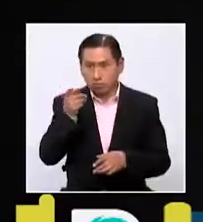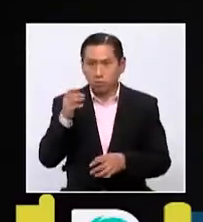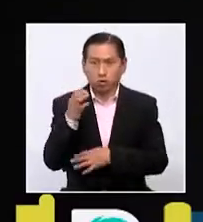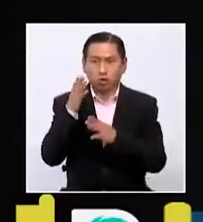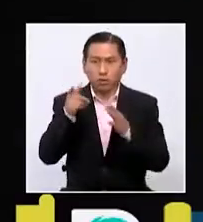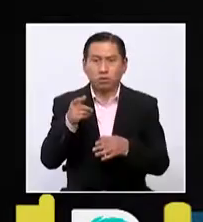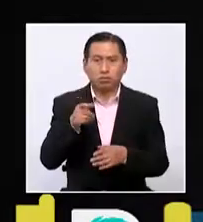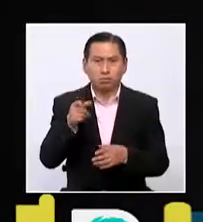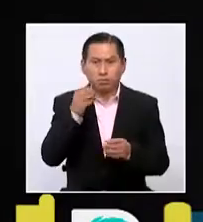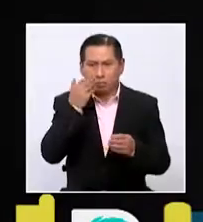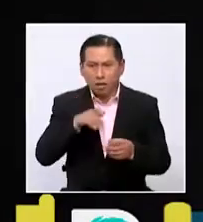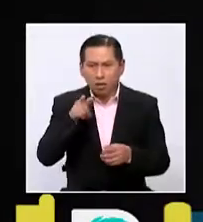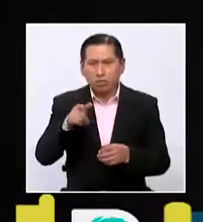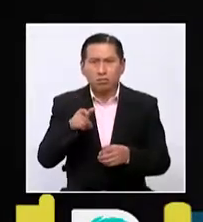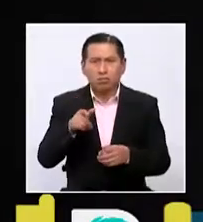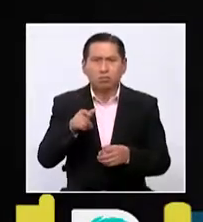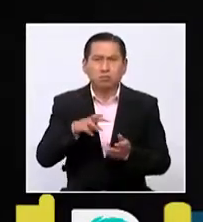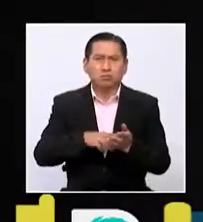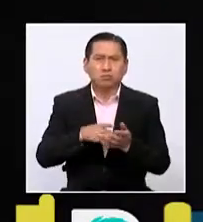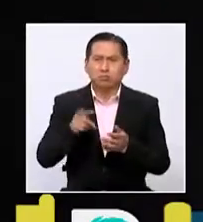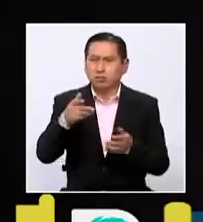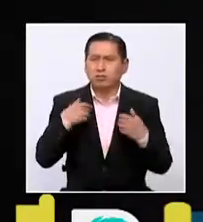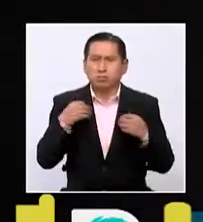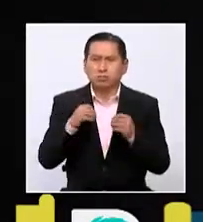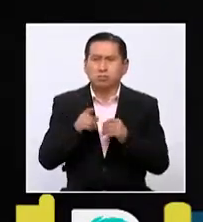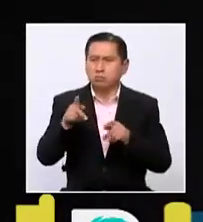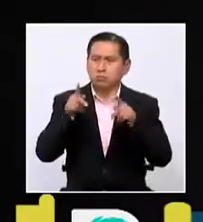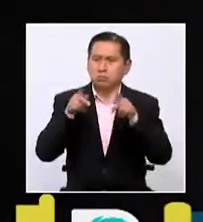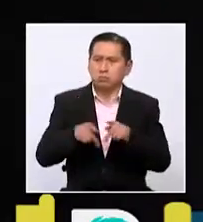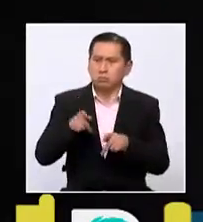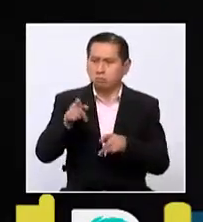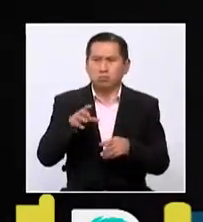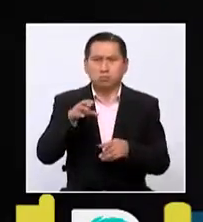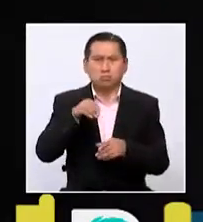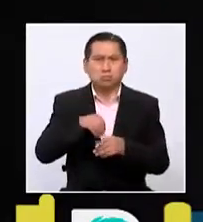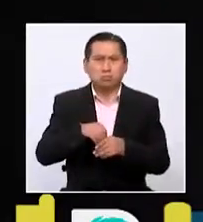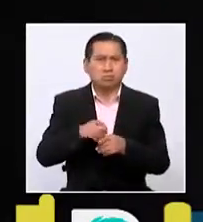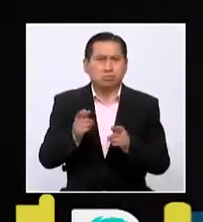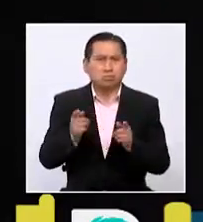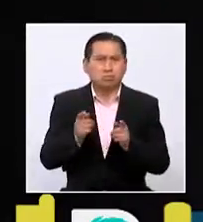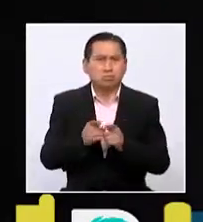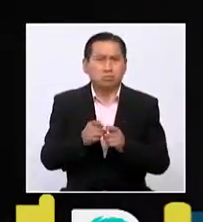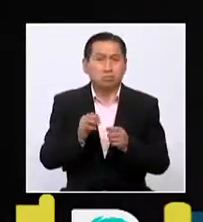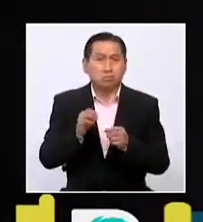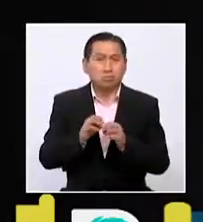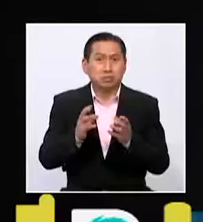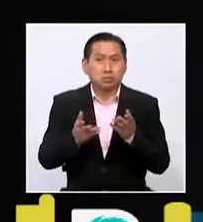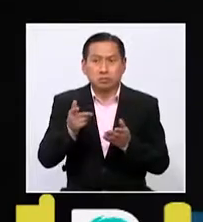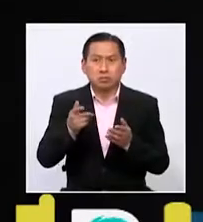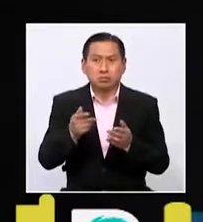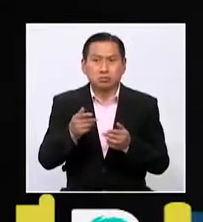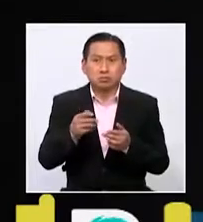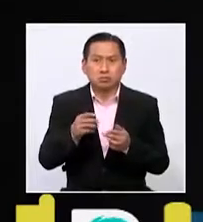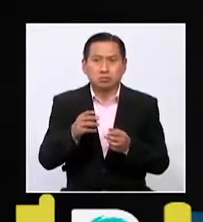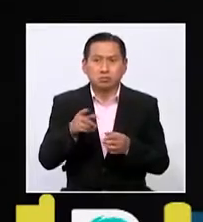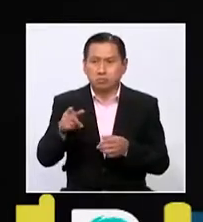colombiano, es el malo, ¿no? O es el que tiene el personaje o el papel más chiquito o más, digamos,